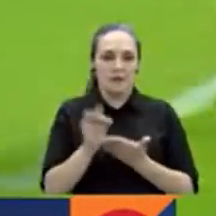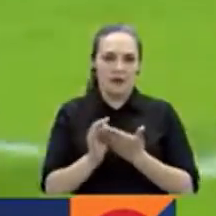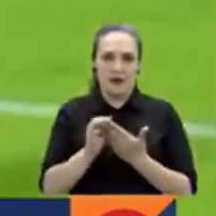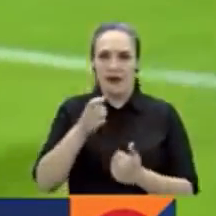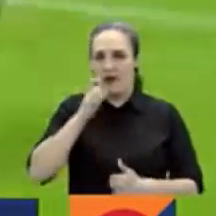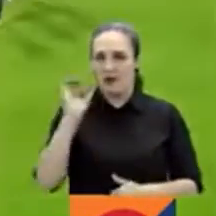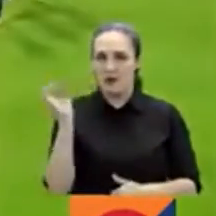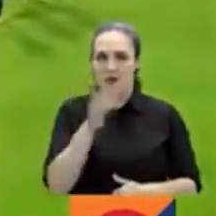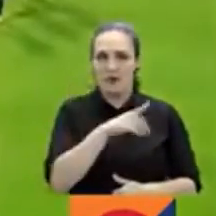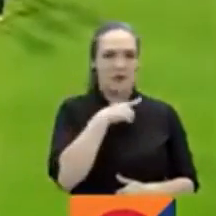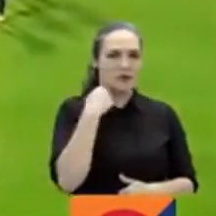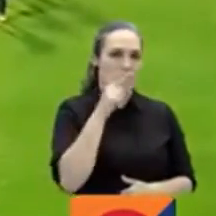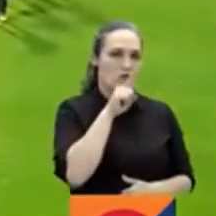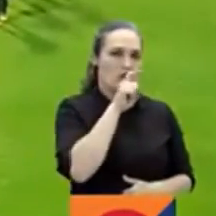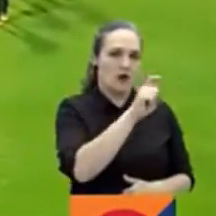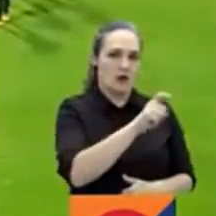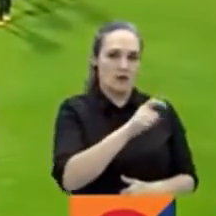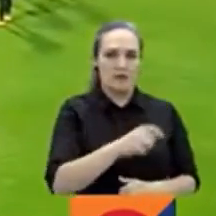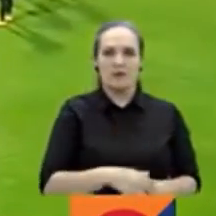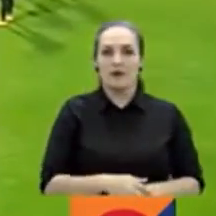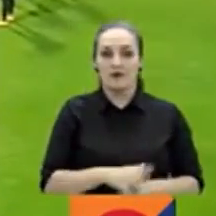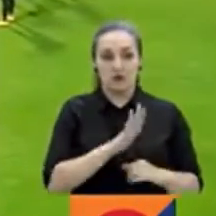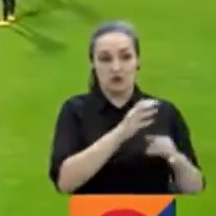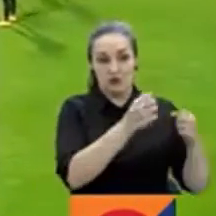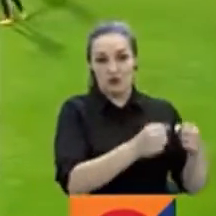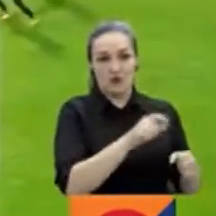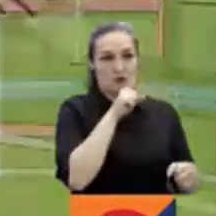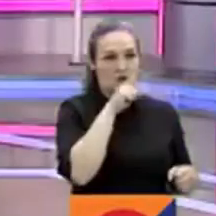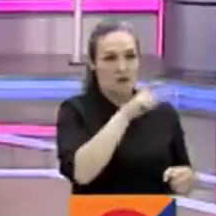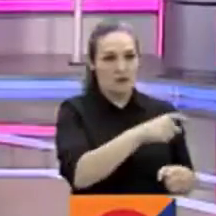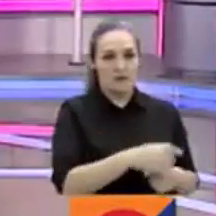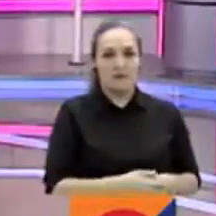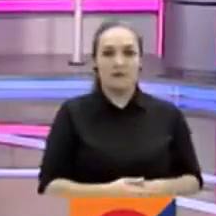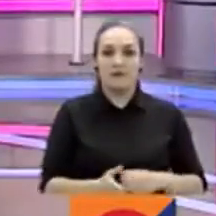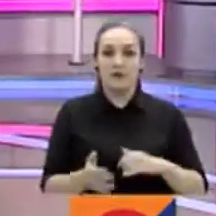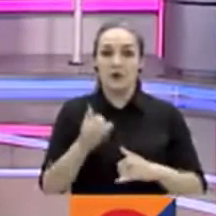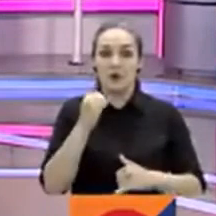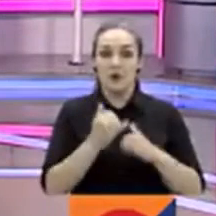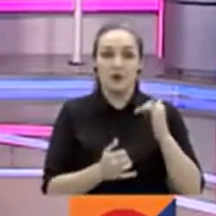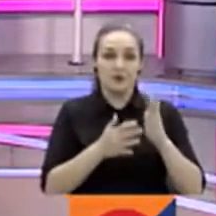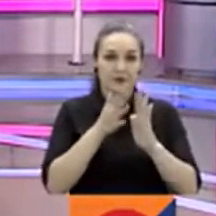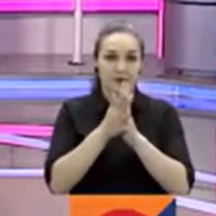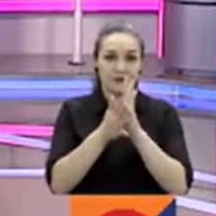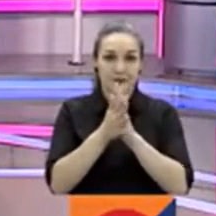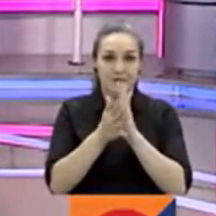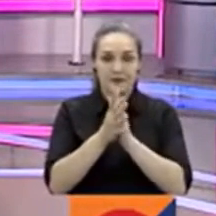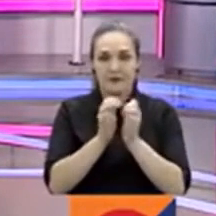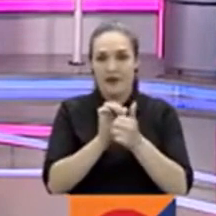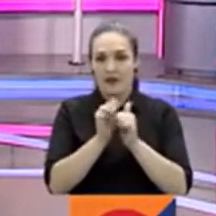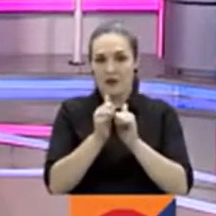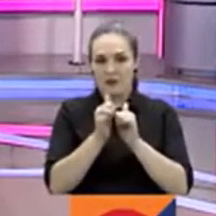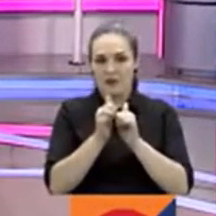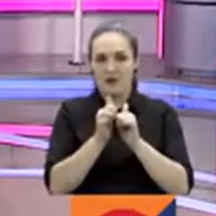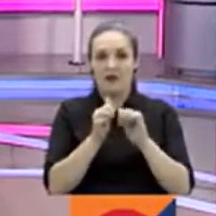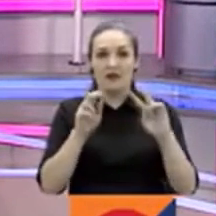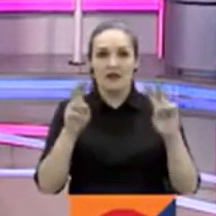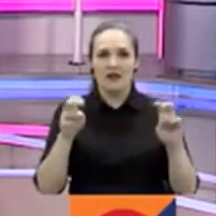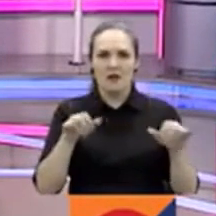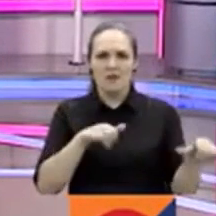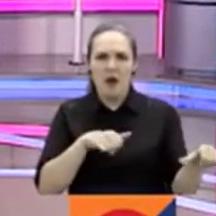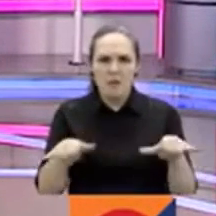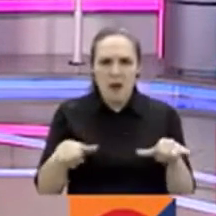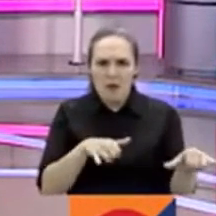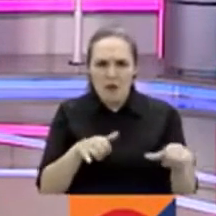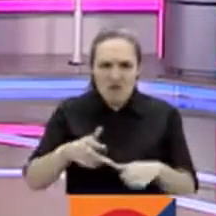Caldas frente al Bucaramanga en condición de visitante. Y cerramos ahora nuestra información deportiva con deporte